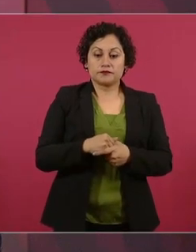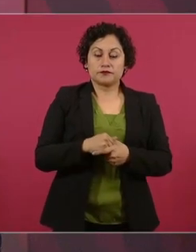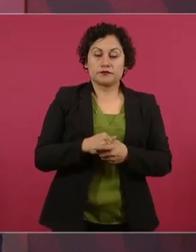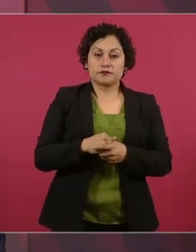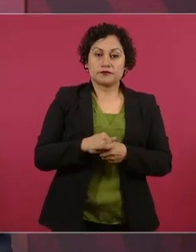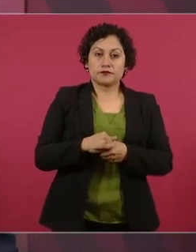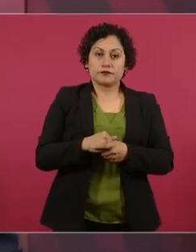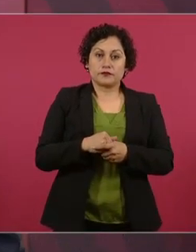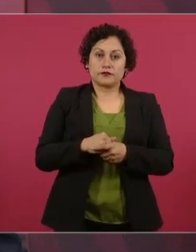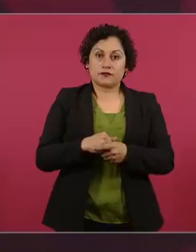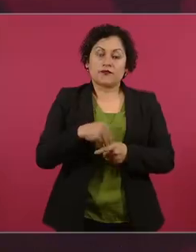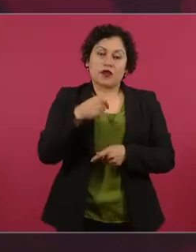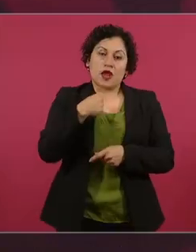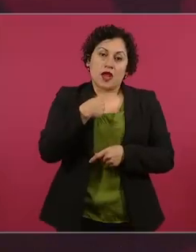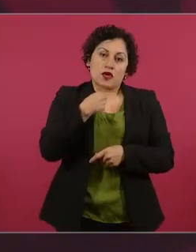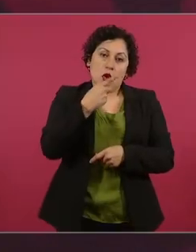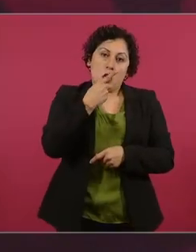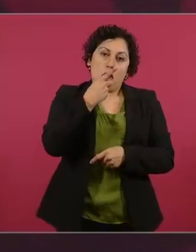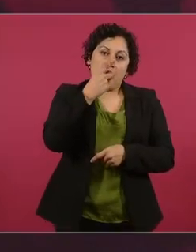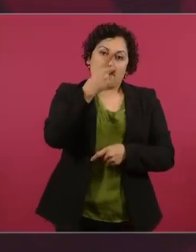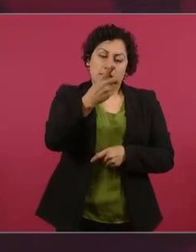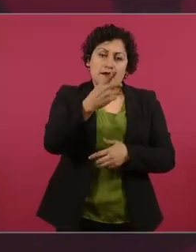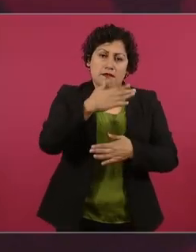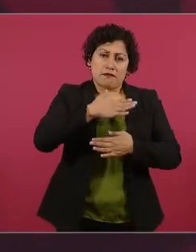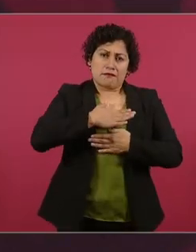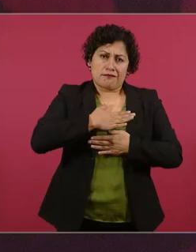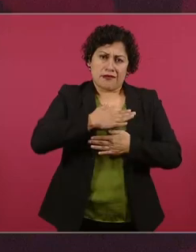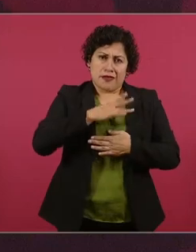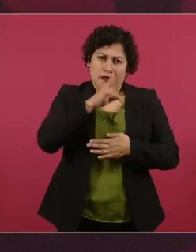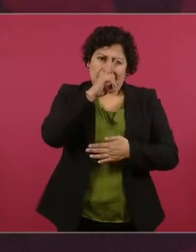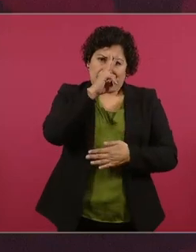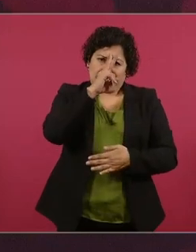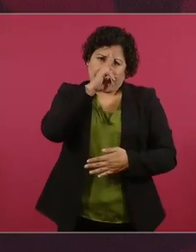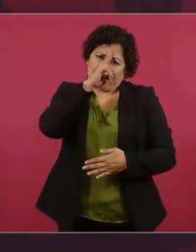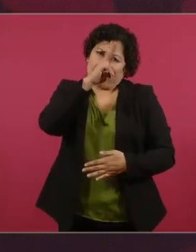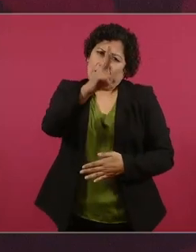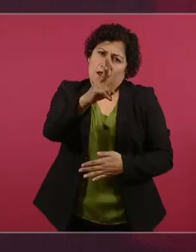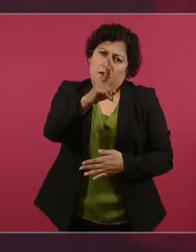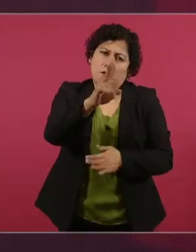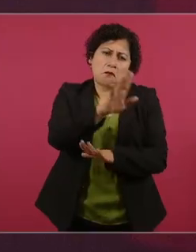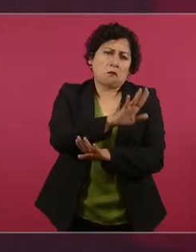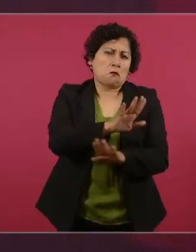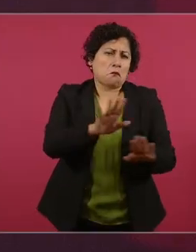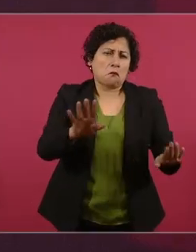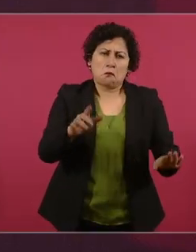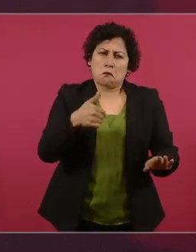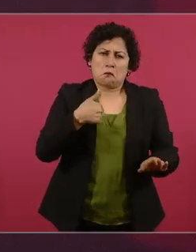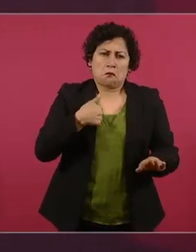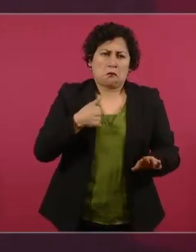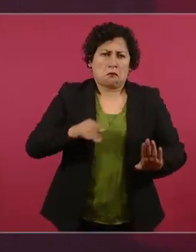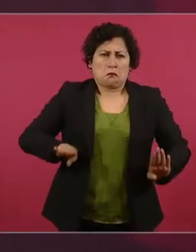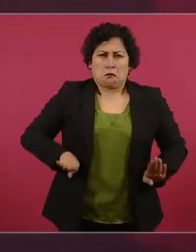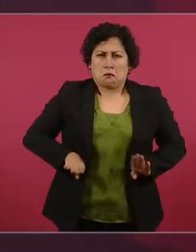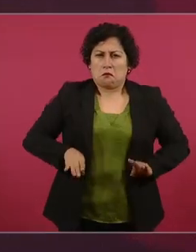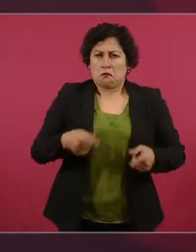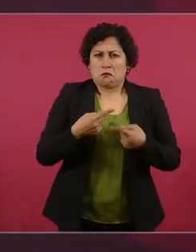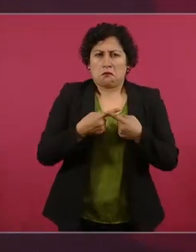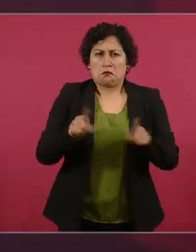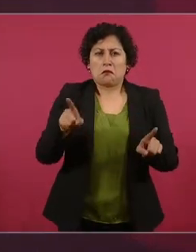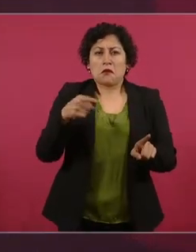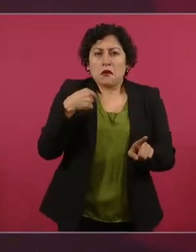no era mi fuerte la venganza, y que no iba yo a estar investigando a expresidentes.